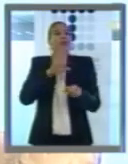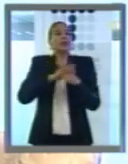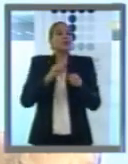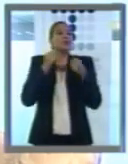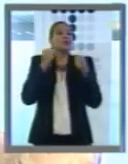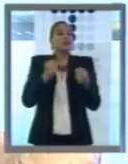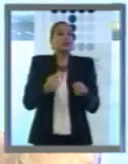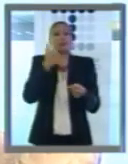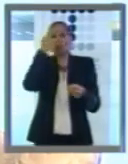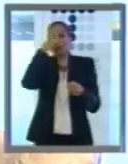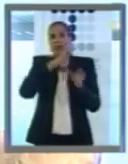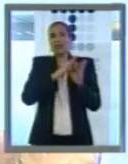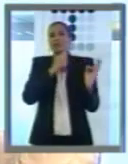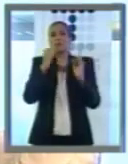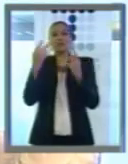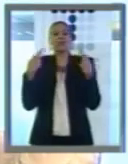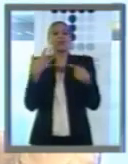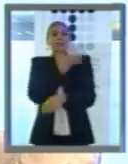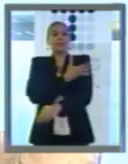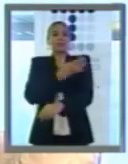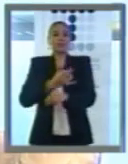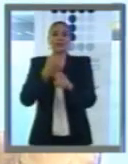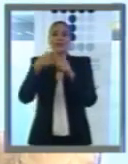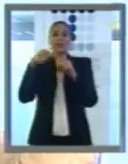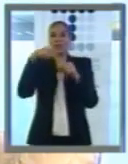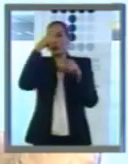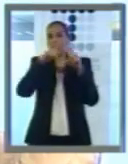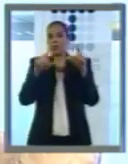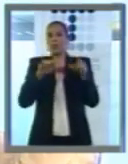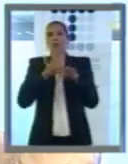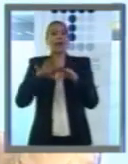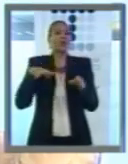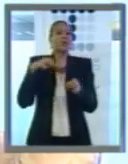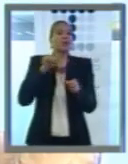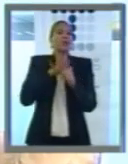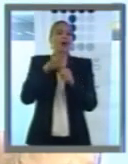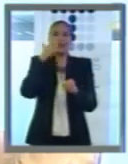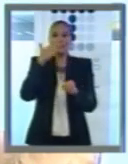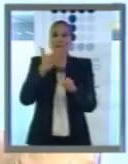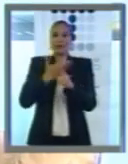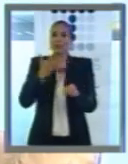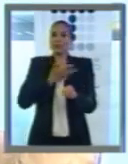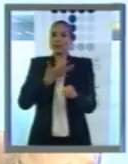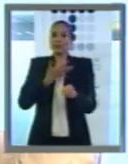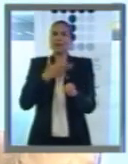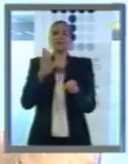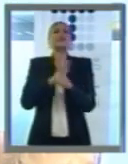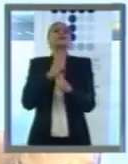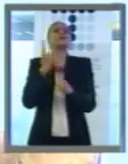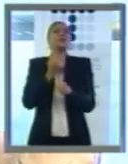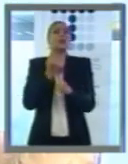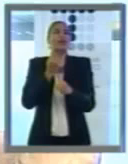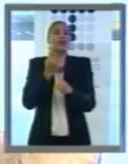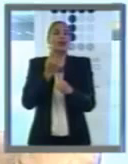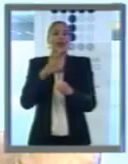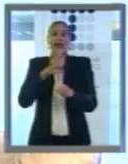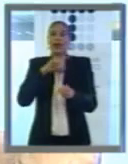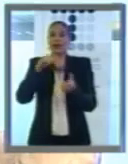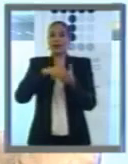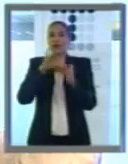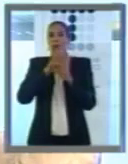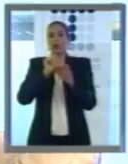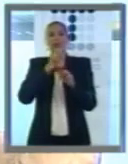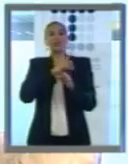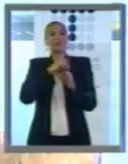fortalecer la rendición de cuentas del Estado mexicano, con especial énfasis en la responsabilidad, porque nuestro régimen